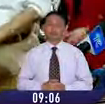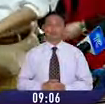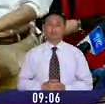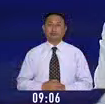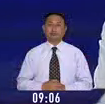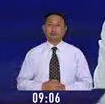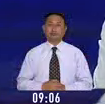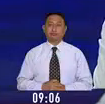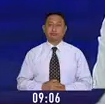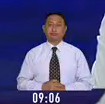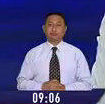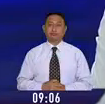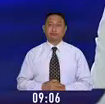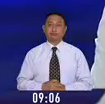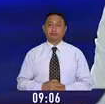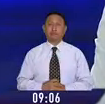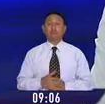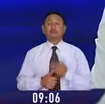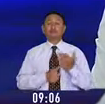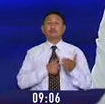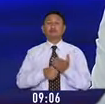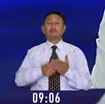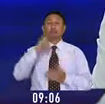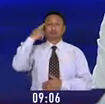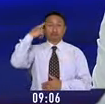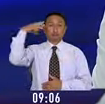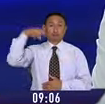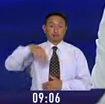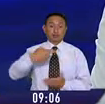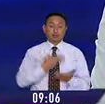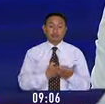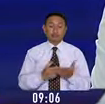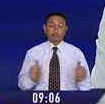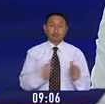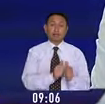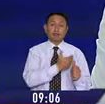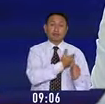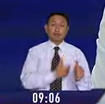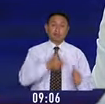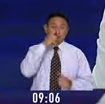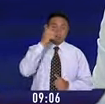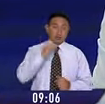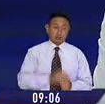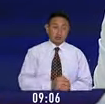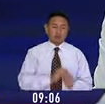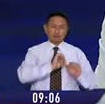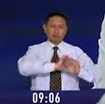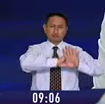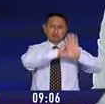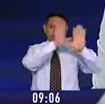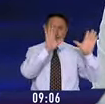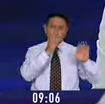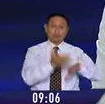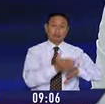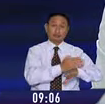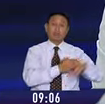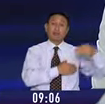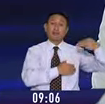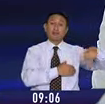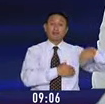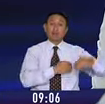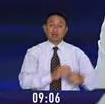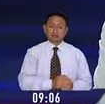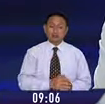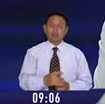Navarro. Los ministros de Estado se reunieron con el presidente Guillermo Lasso desde tempranas horas del pasado miércoles.